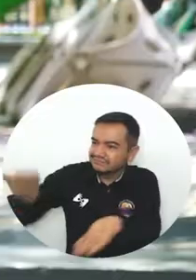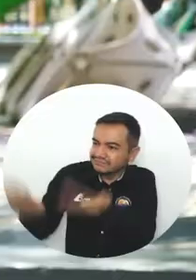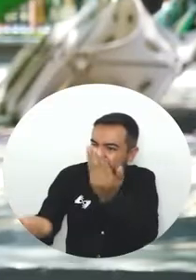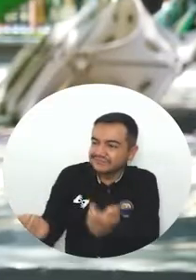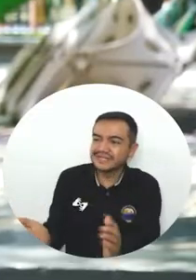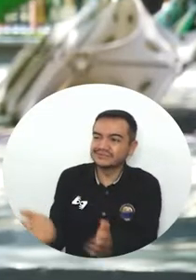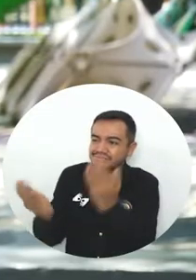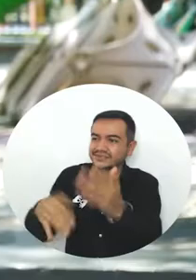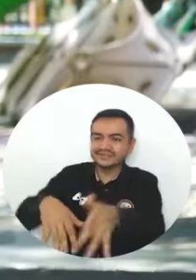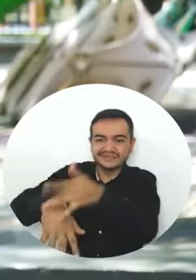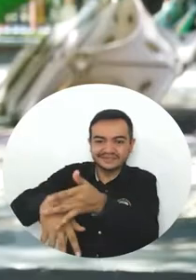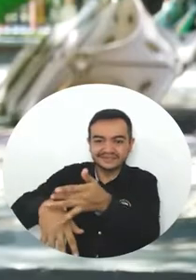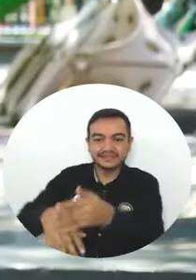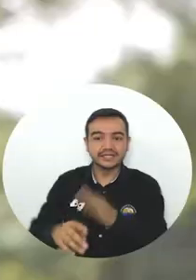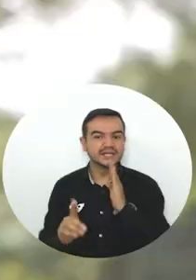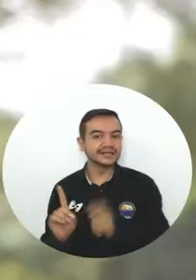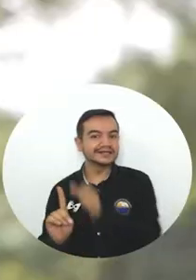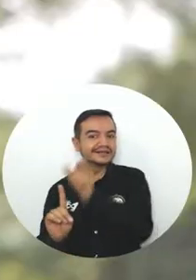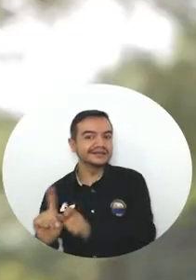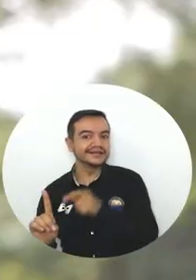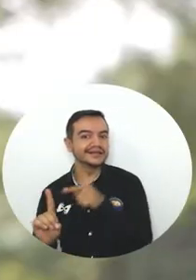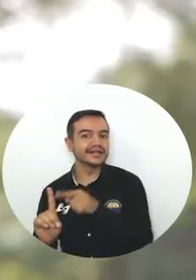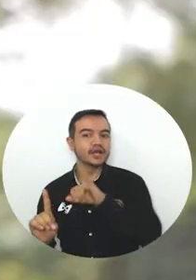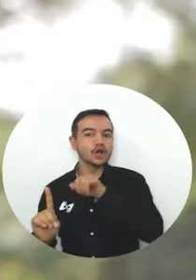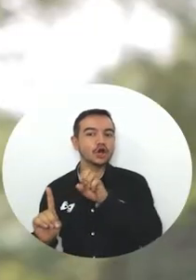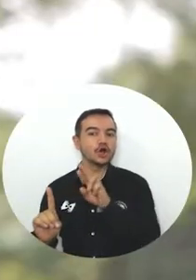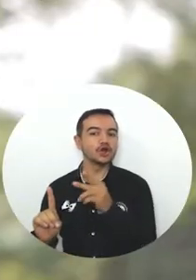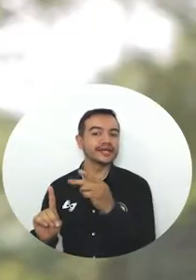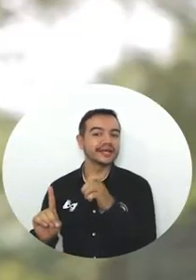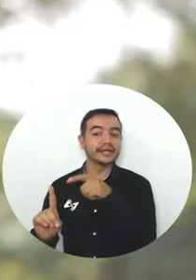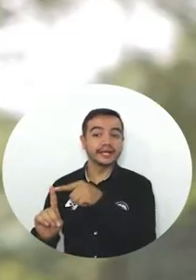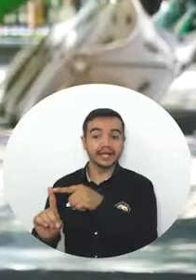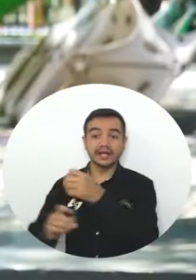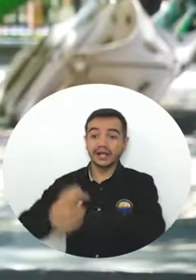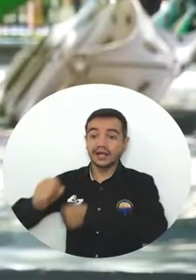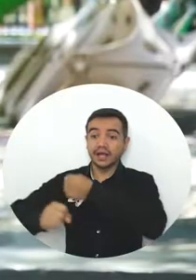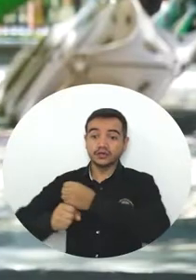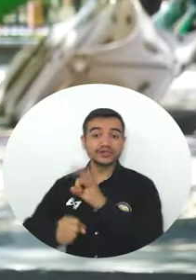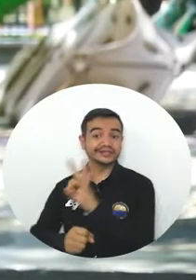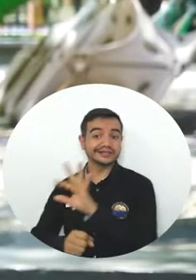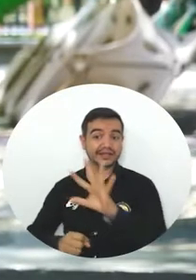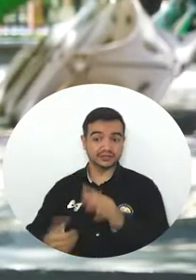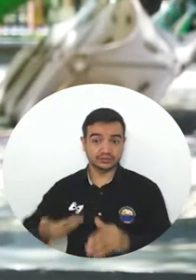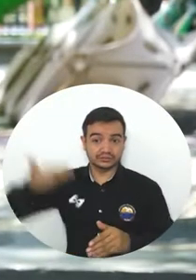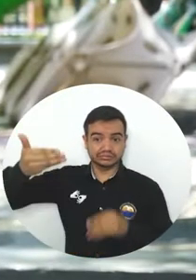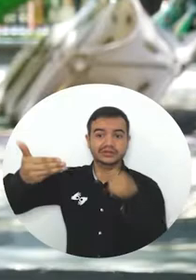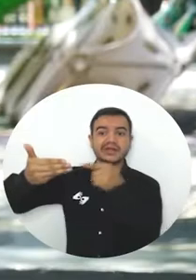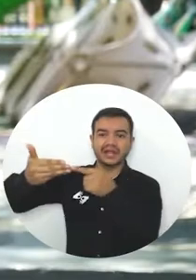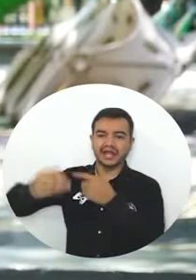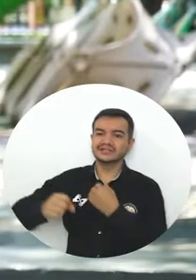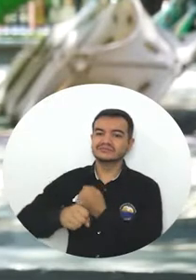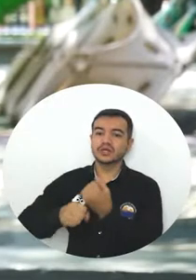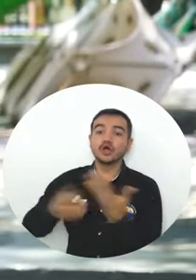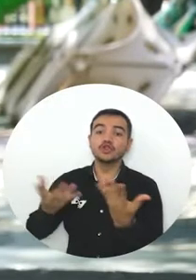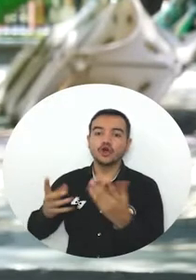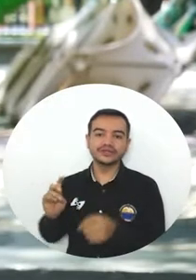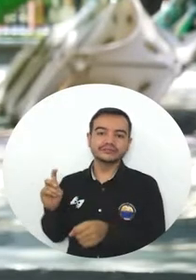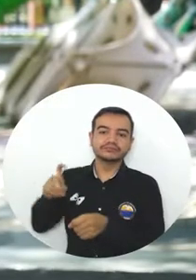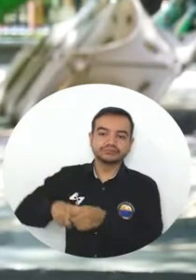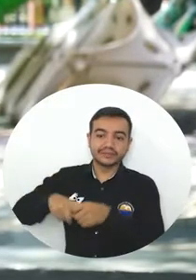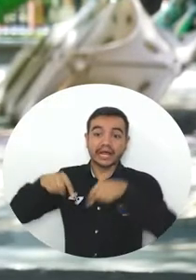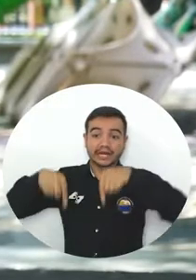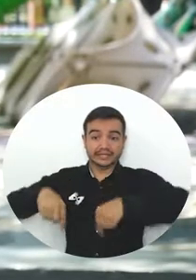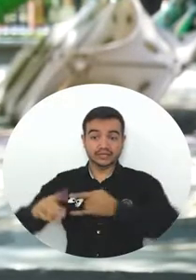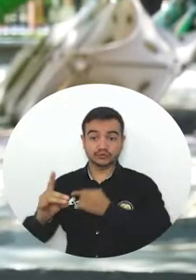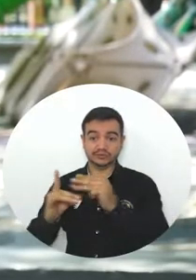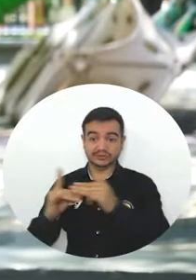académicos. Jorge Padilla Torres es uno de ellos. A sus 35 años y tras dedicar varios a la labor como vigilante en el campus, hoy